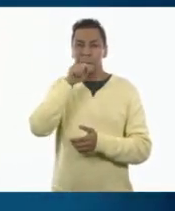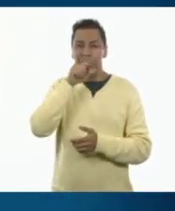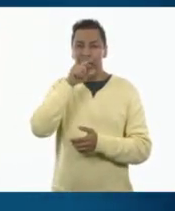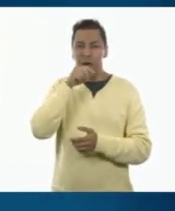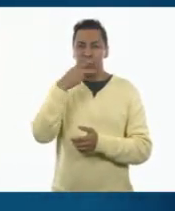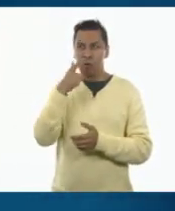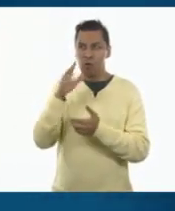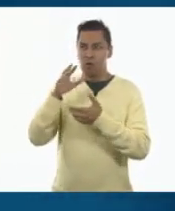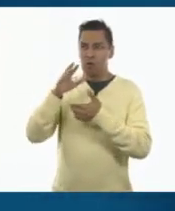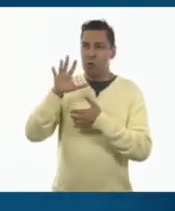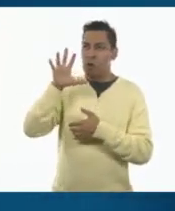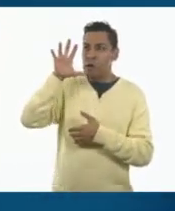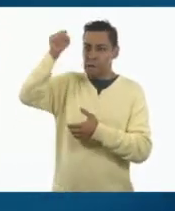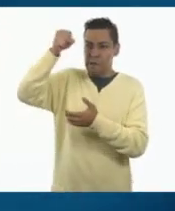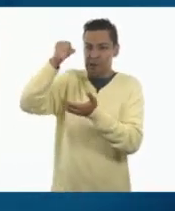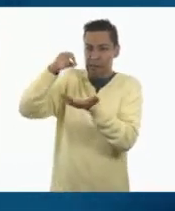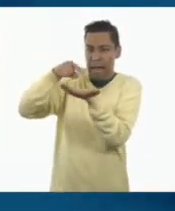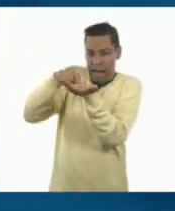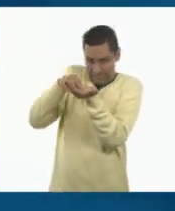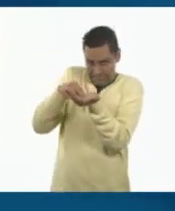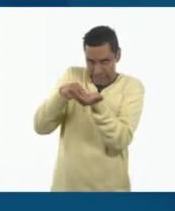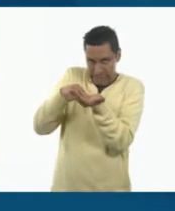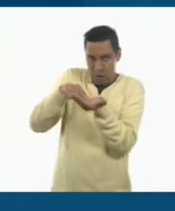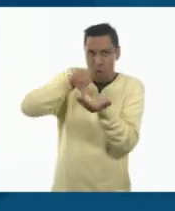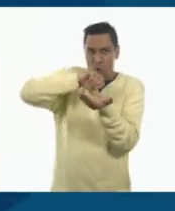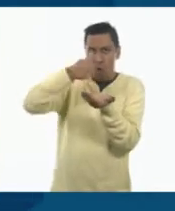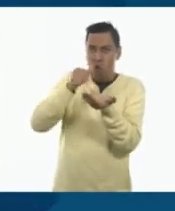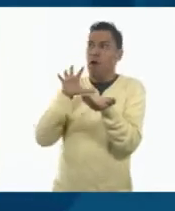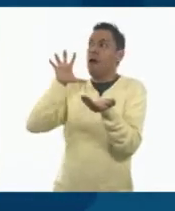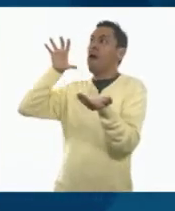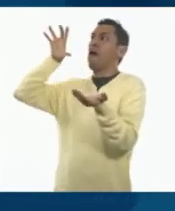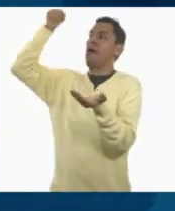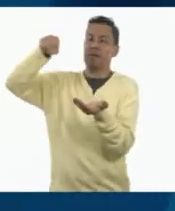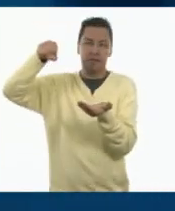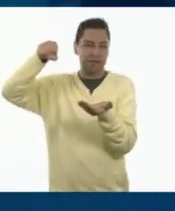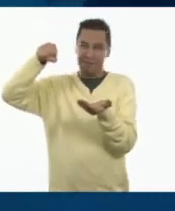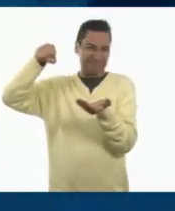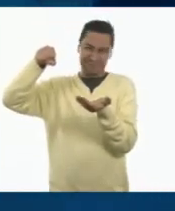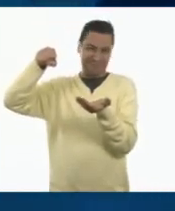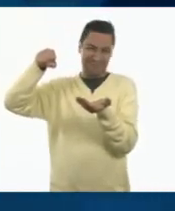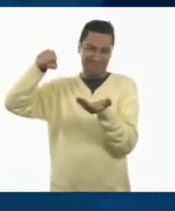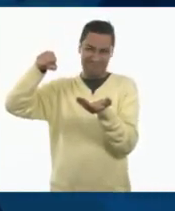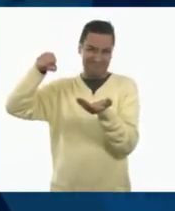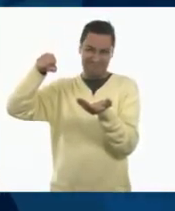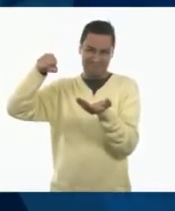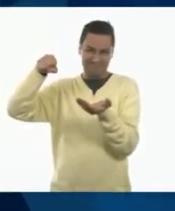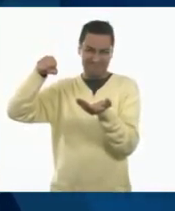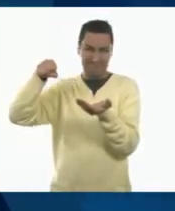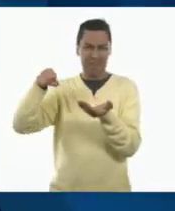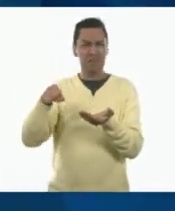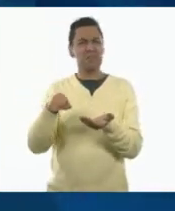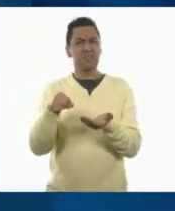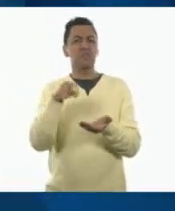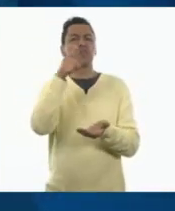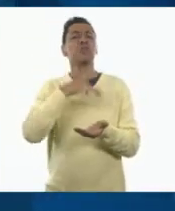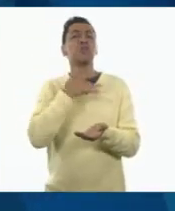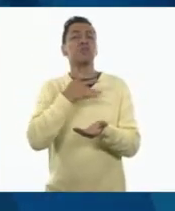ciento volando. Más vale pájaro en mano que ciento volando. ¿Tú qué opinas, Ale? Creo que sí podría ser